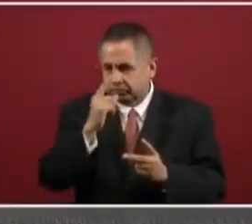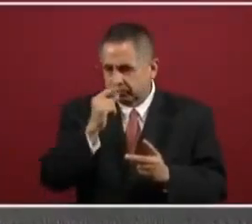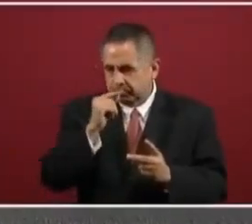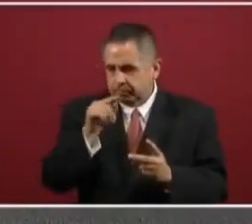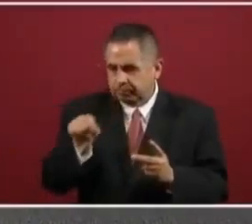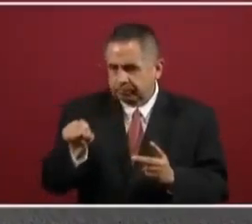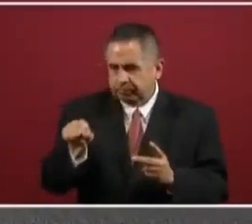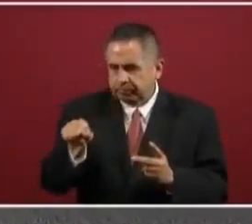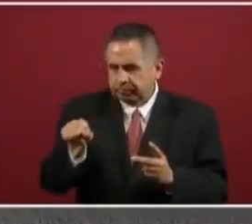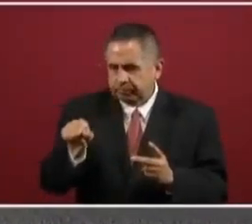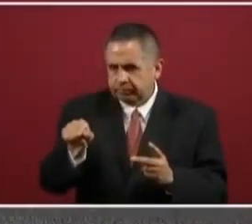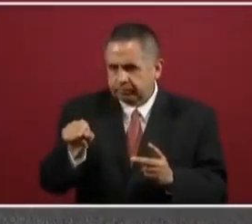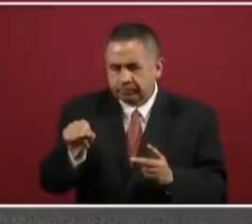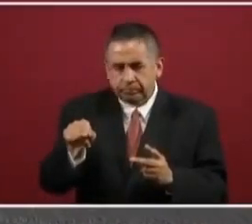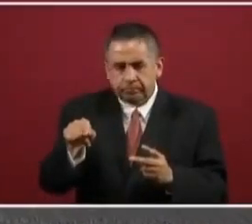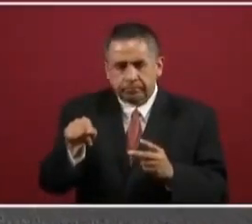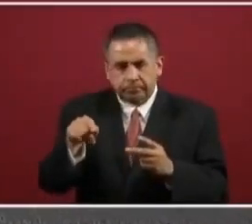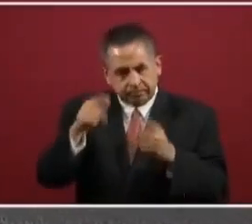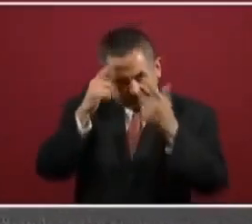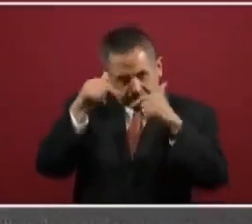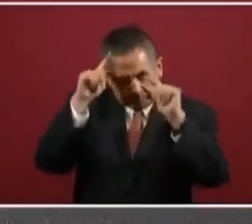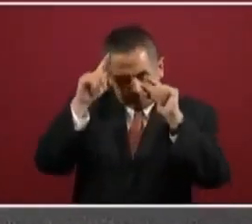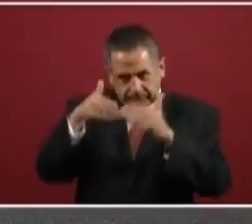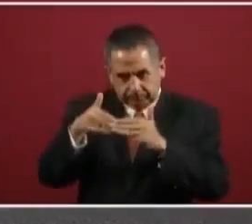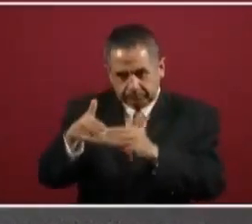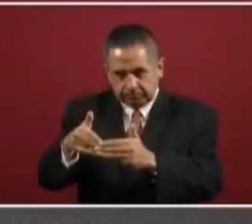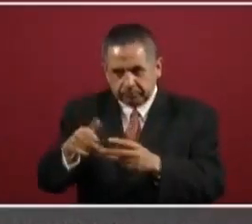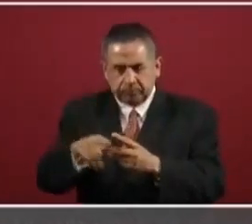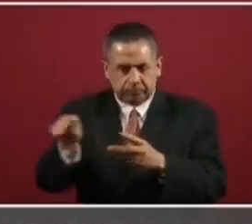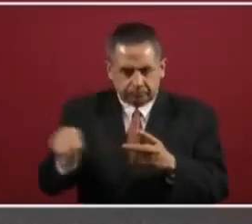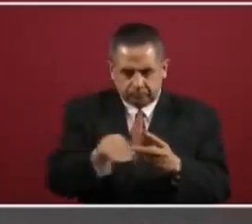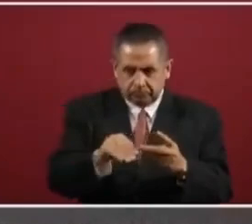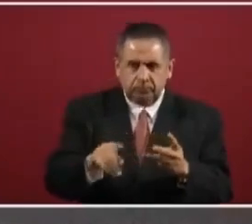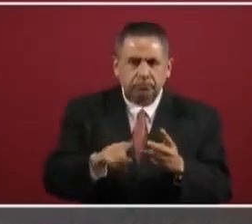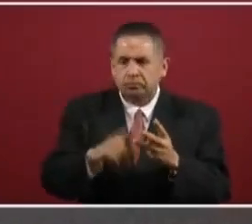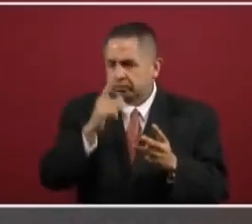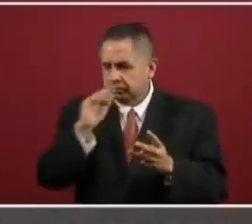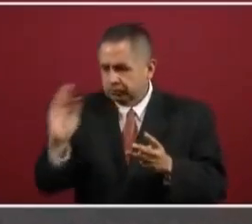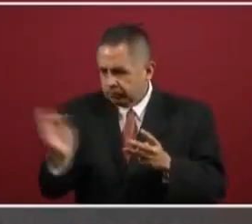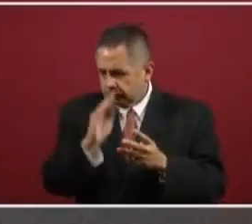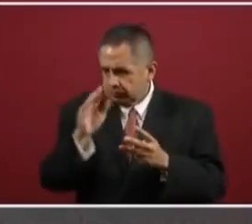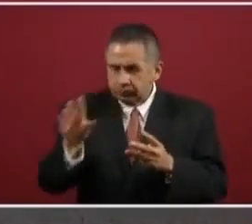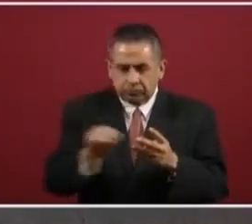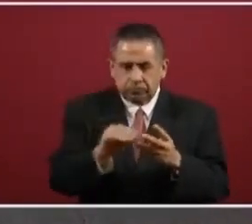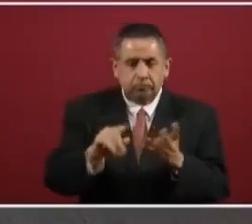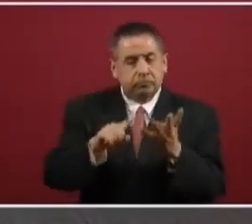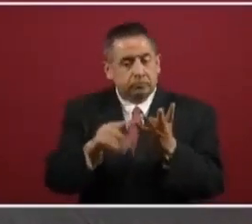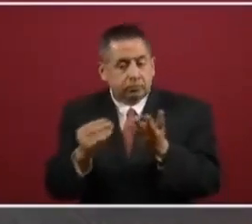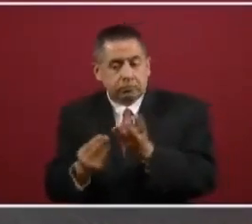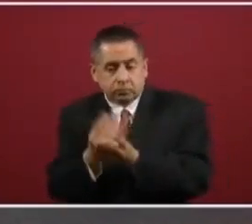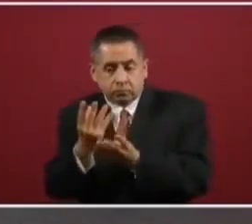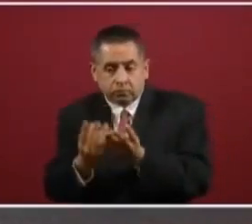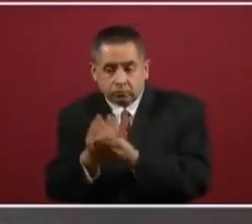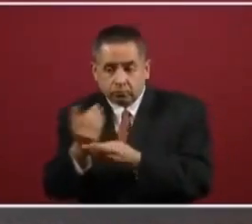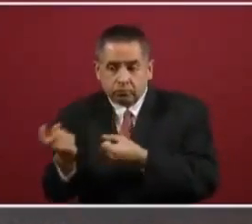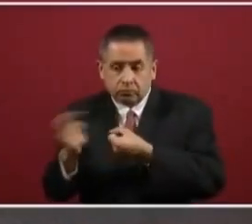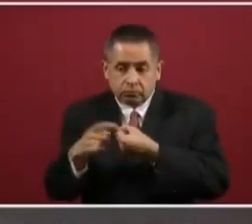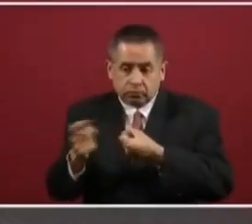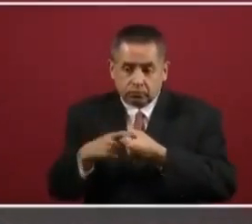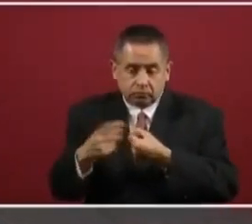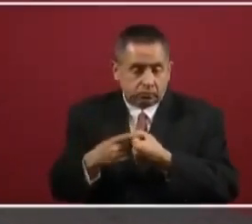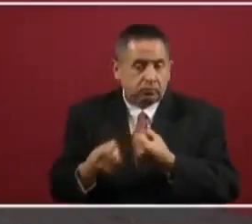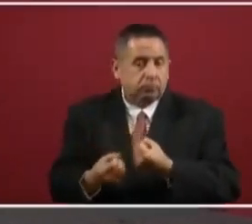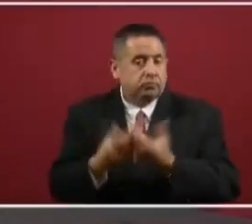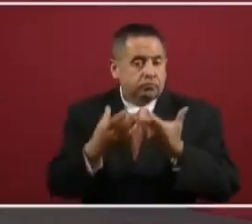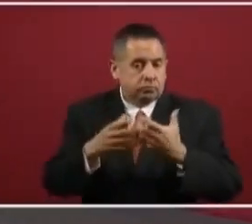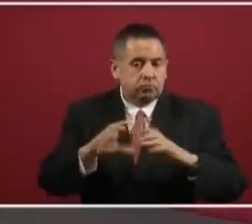la Policía Naval hablábamos de la policía federal y nuevos elementos que